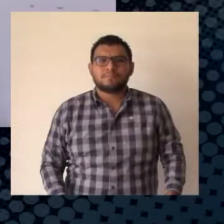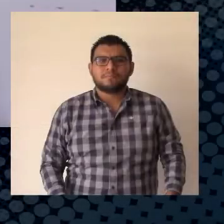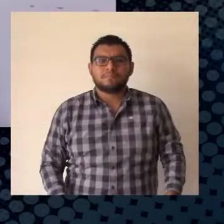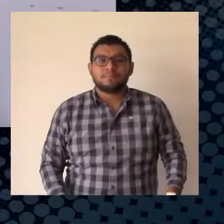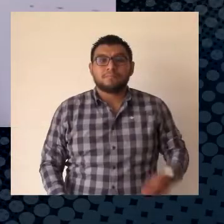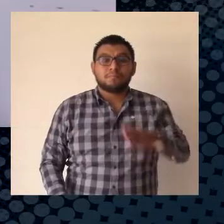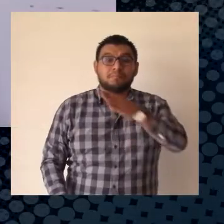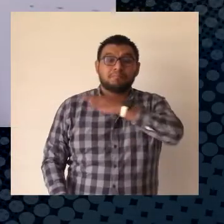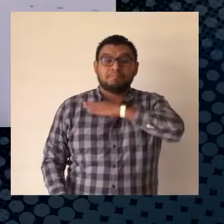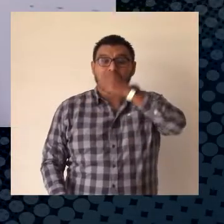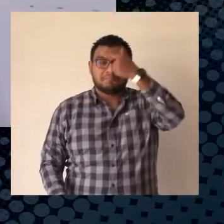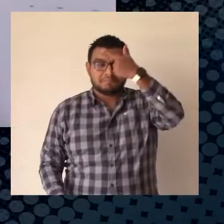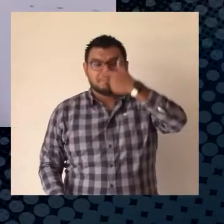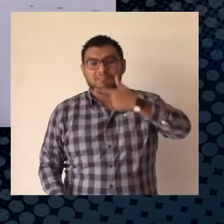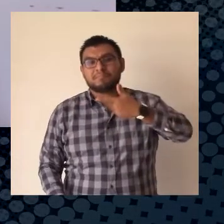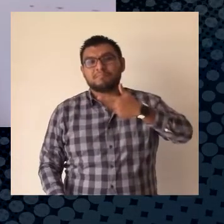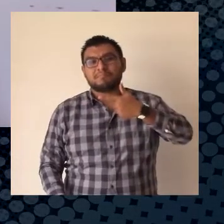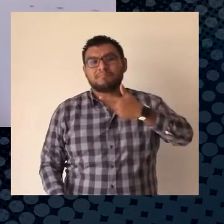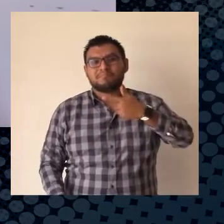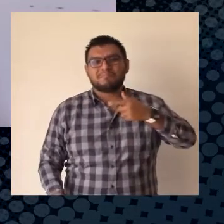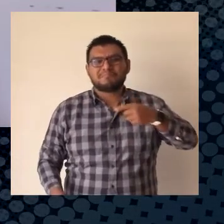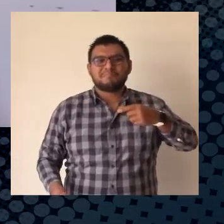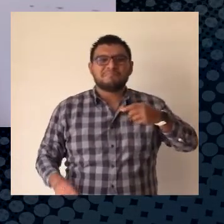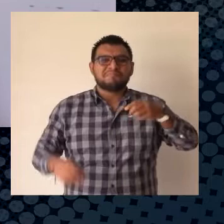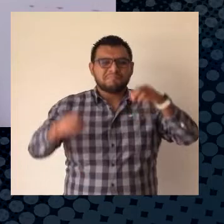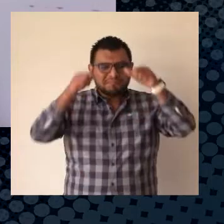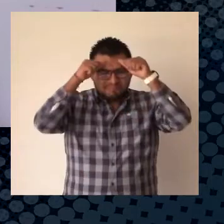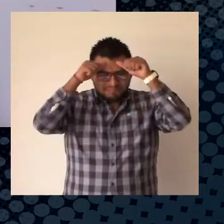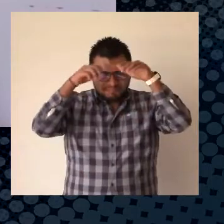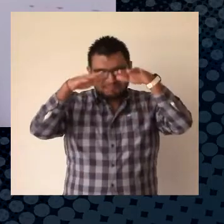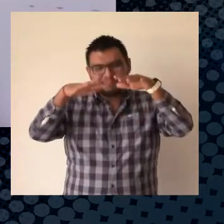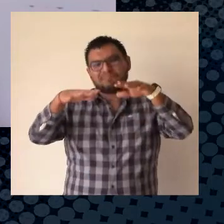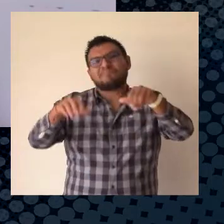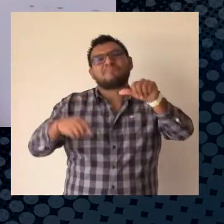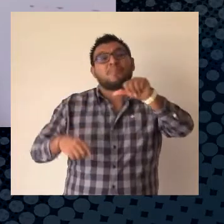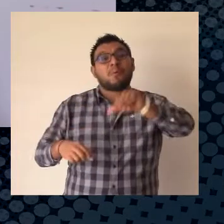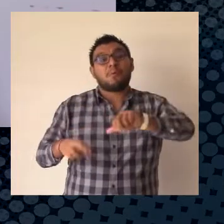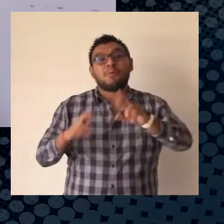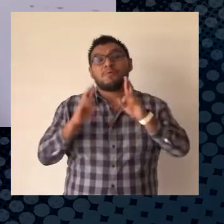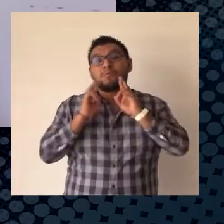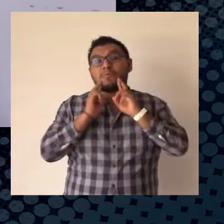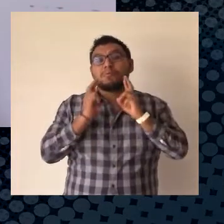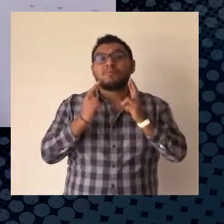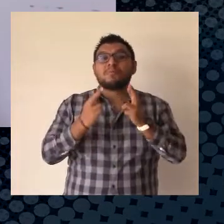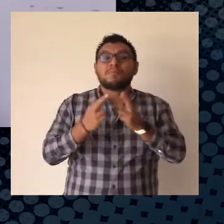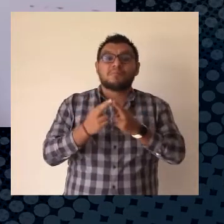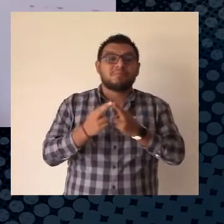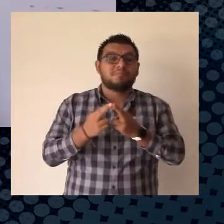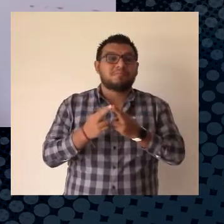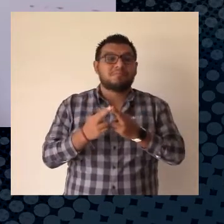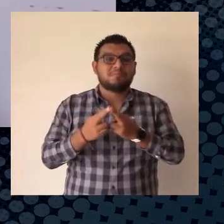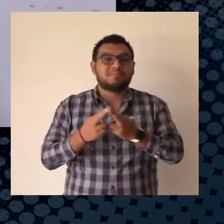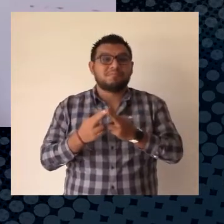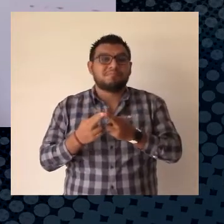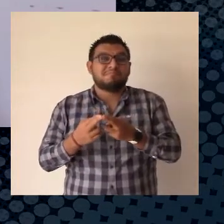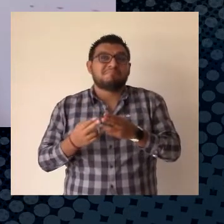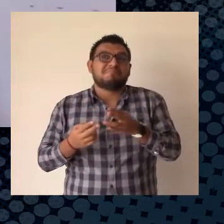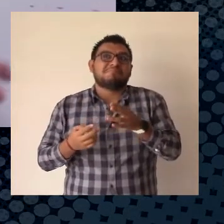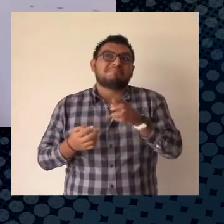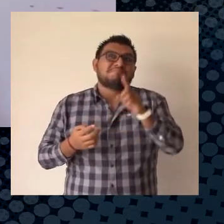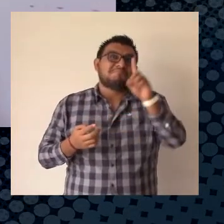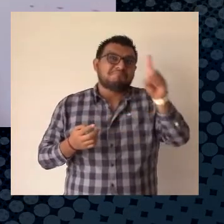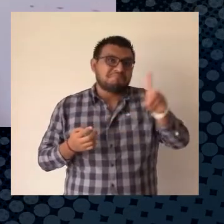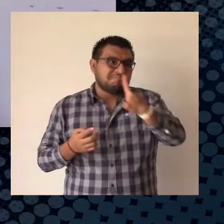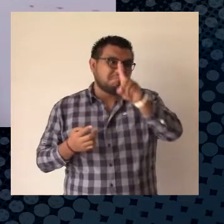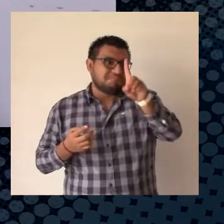Muy buenas noches. Qué bendición que podamos reunirnos a media semana. Como que de domingo a domingo es